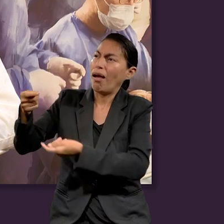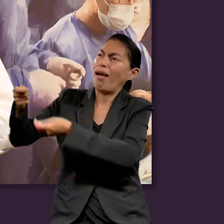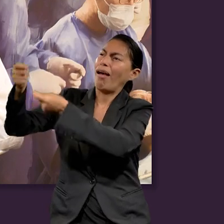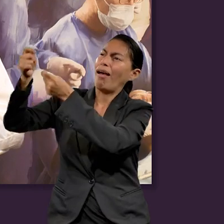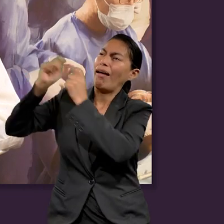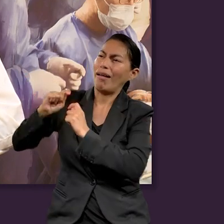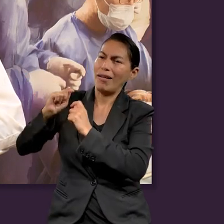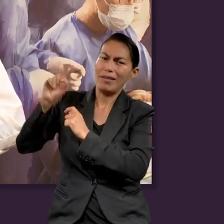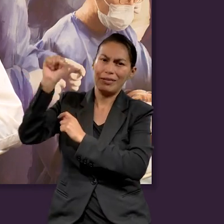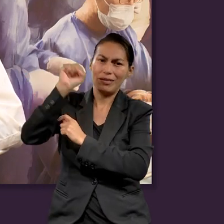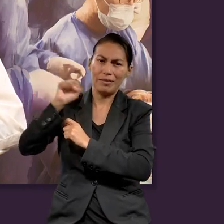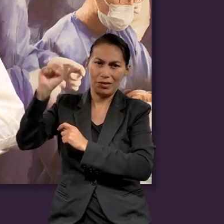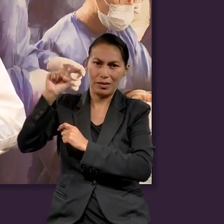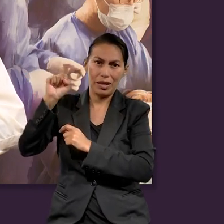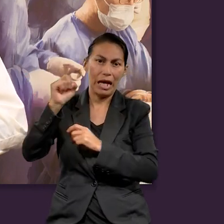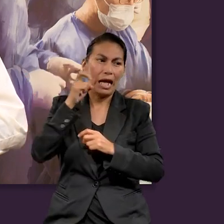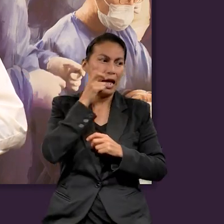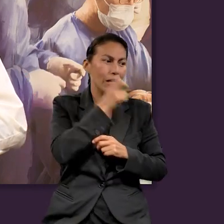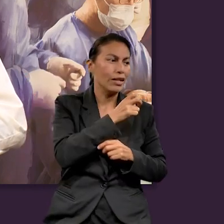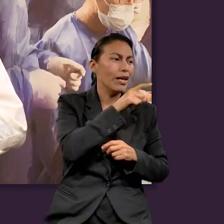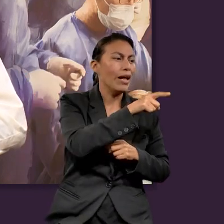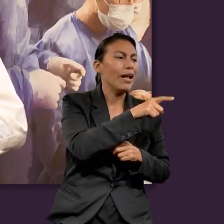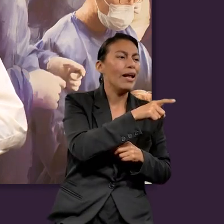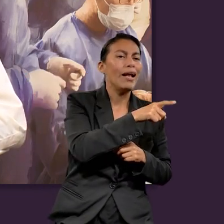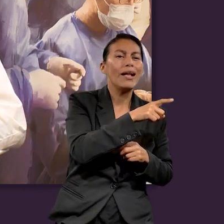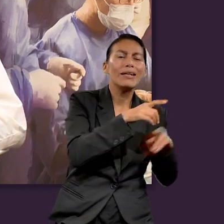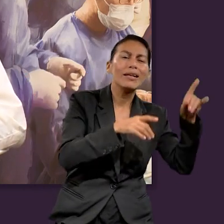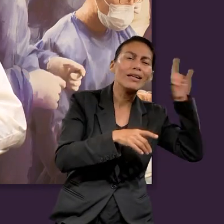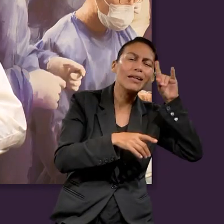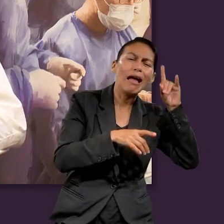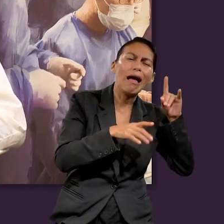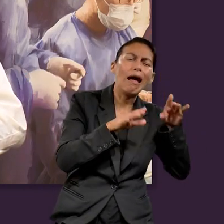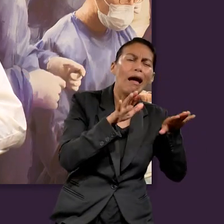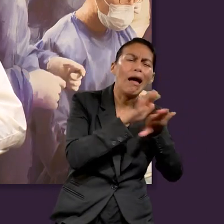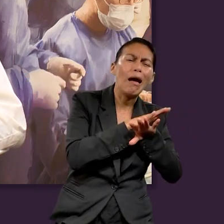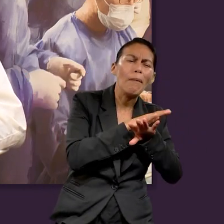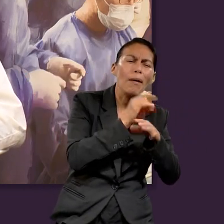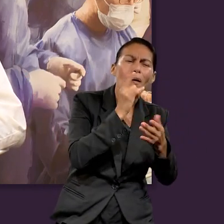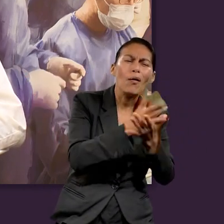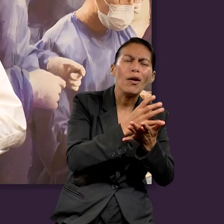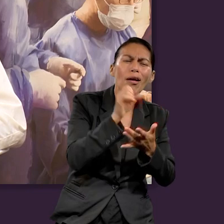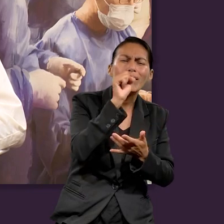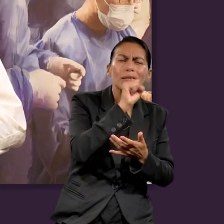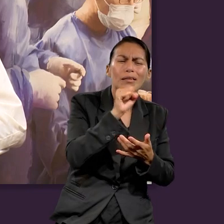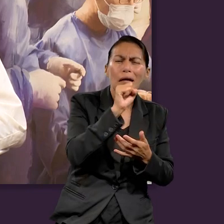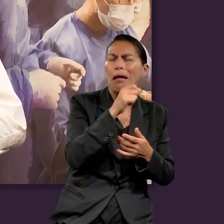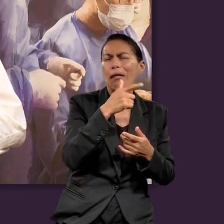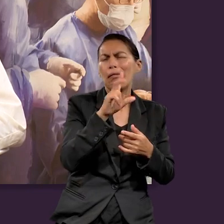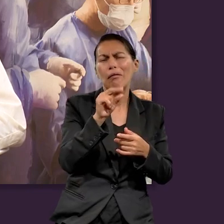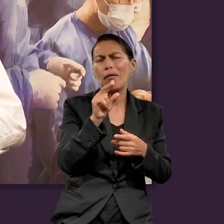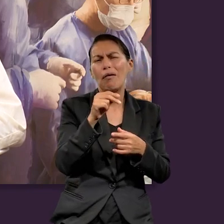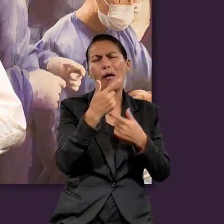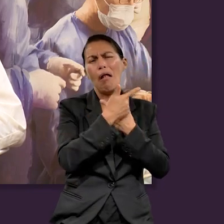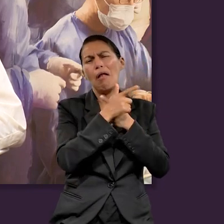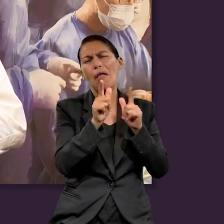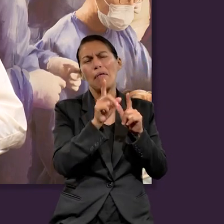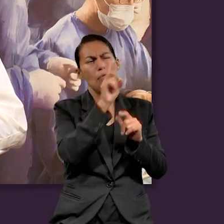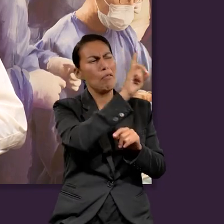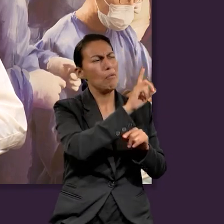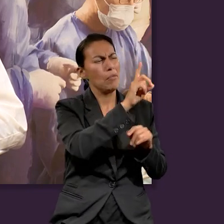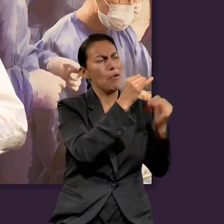en cambio Satanás ocupa esas esa verdad Pero la modifica y nos dice Bueno no solo es el día sábado igual